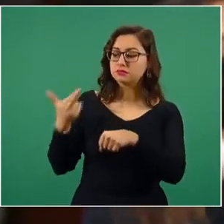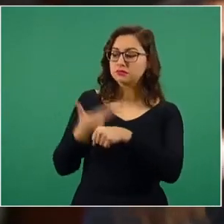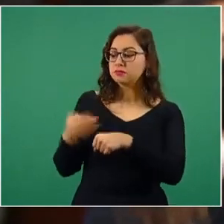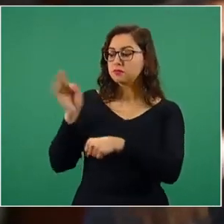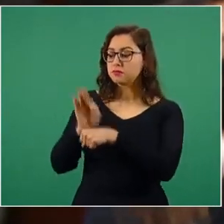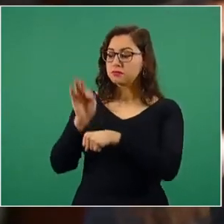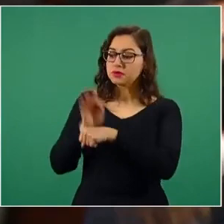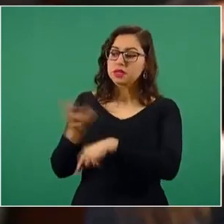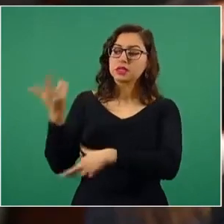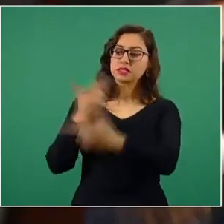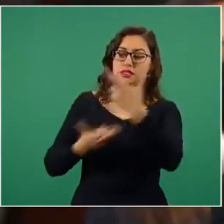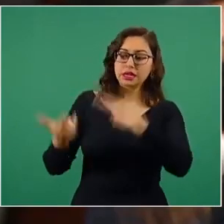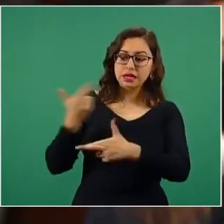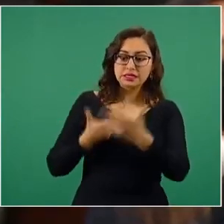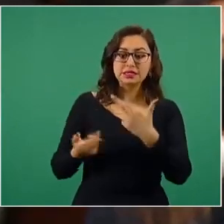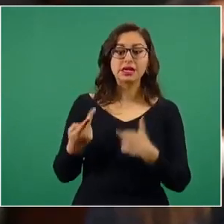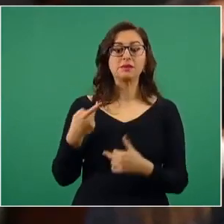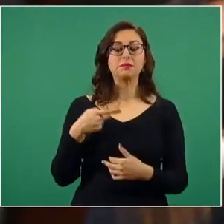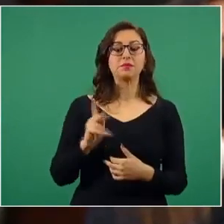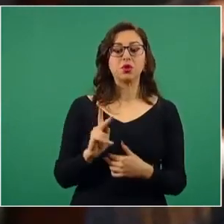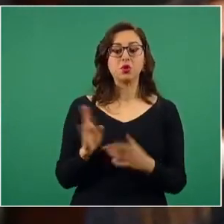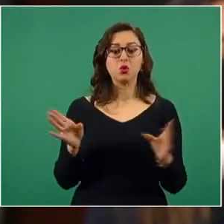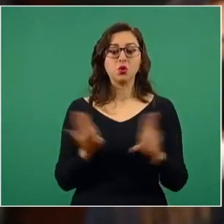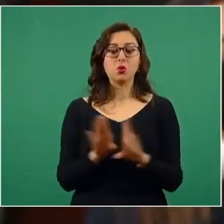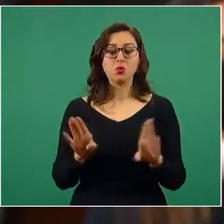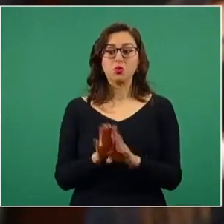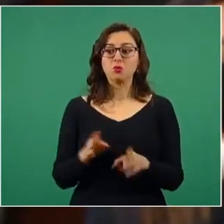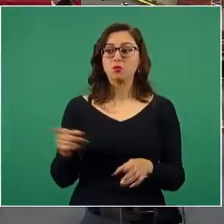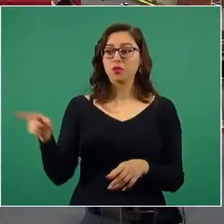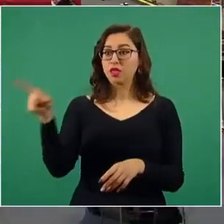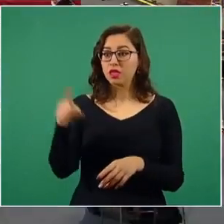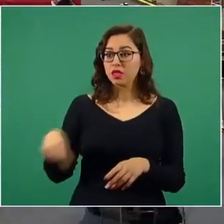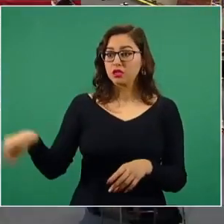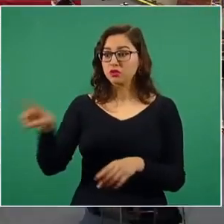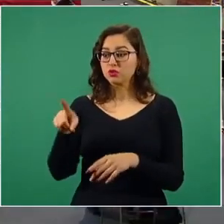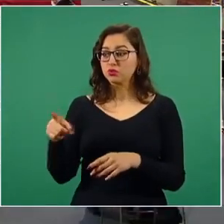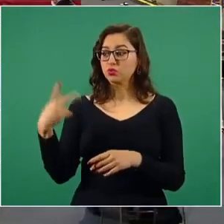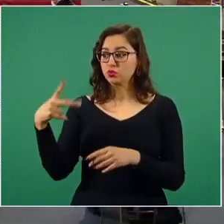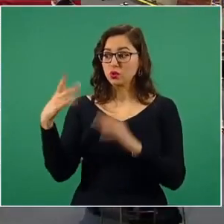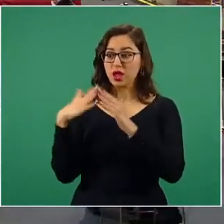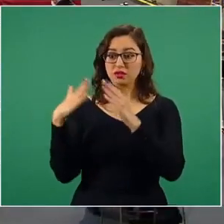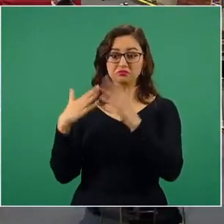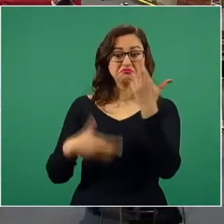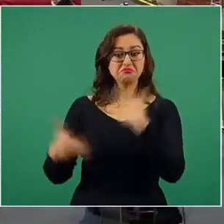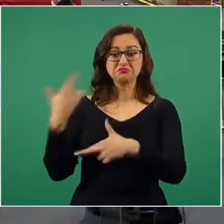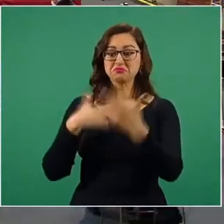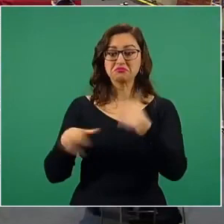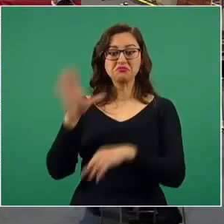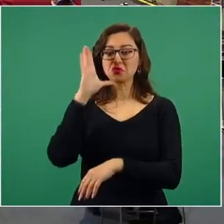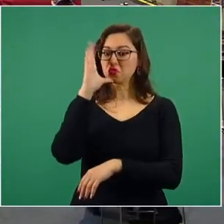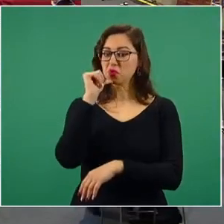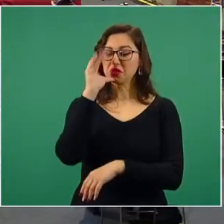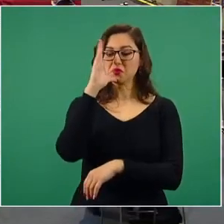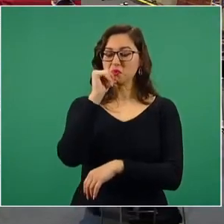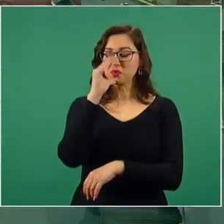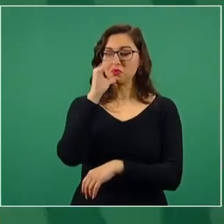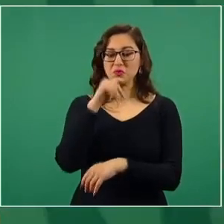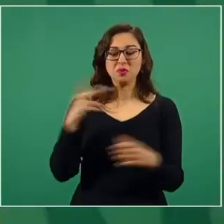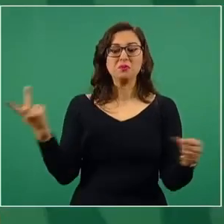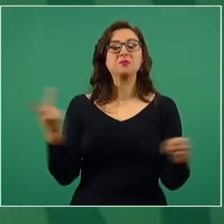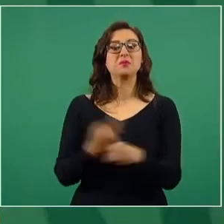siguen sin poder estar en sus hogares, ¿no? Bueno, yo quiero